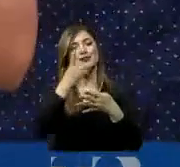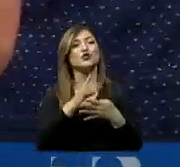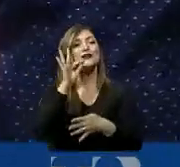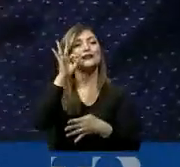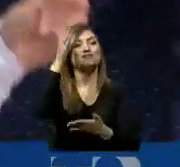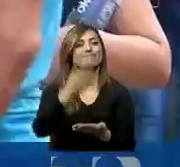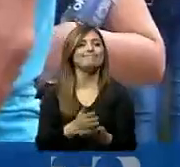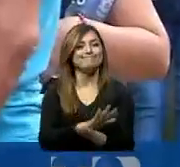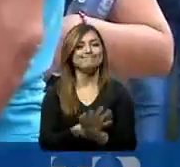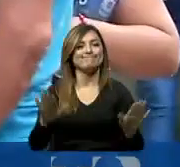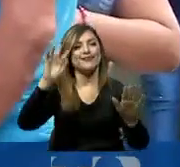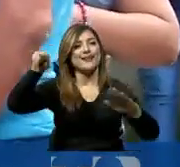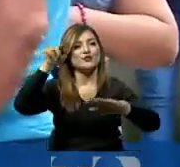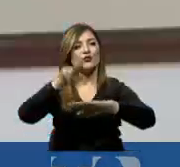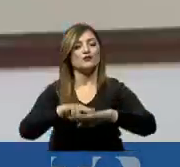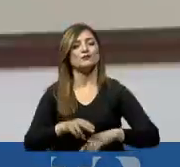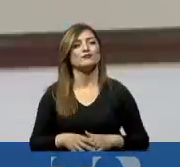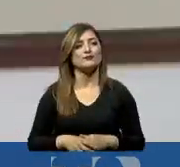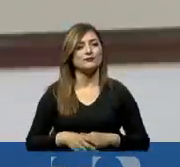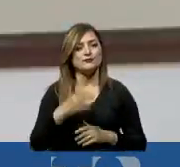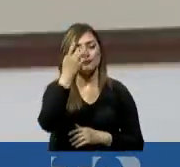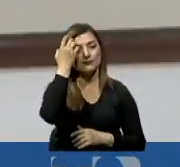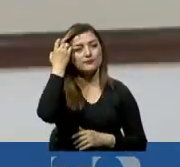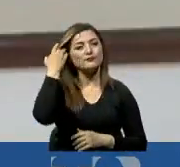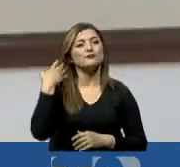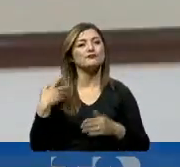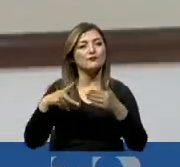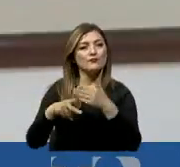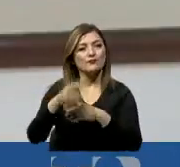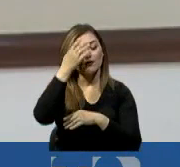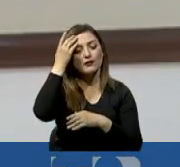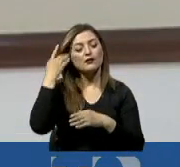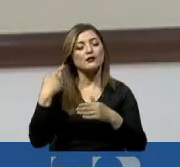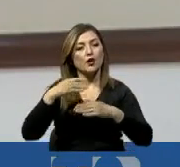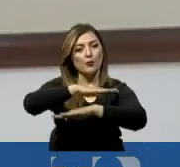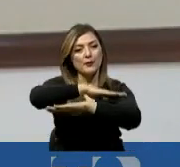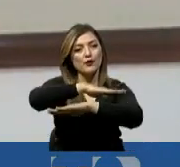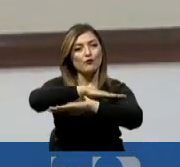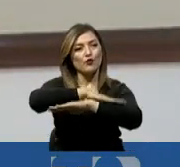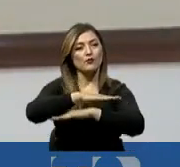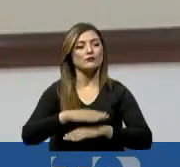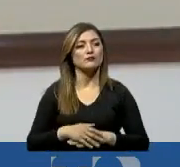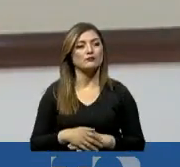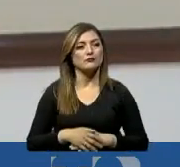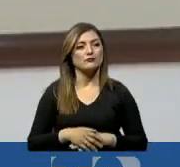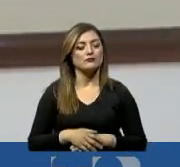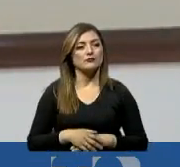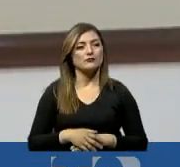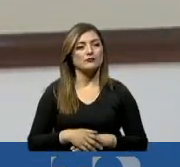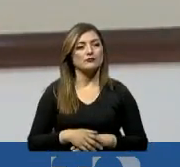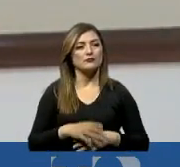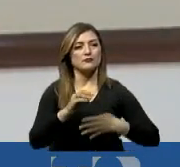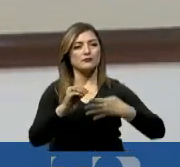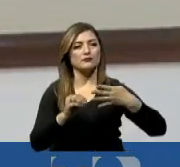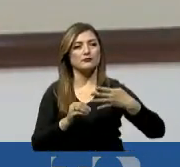suspender la convocatoria a nivel nacional. Estas interrupciones de la plataforma del proveedor externo nos obligó desde la CNESI,